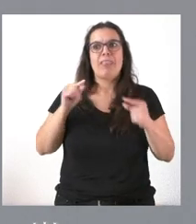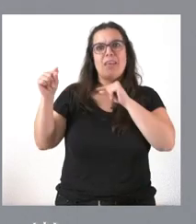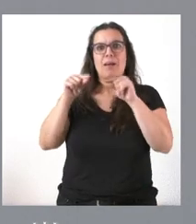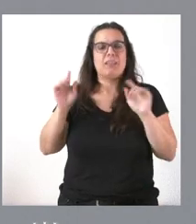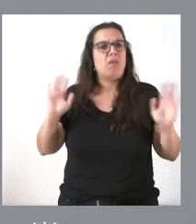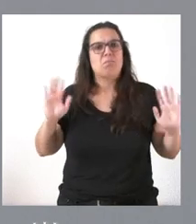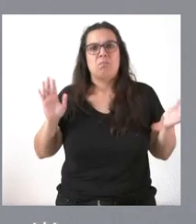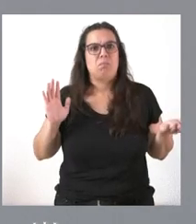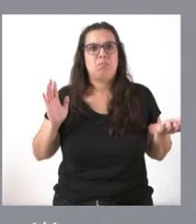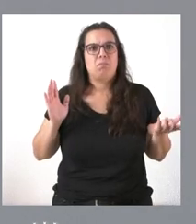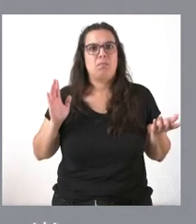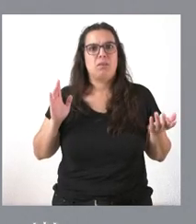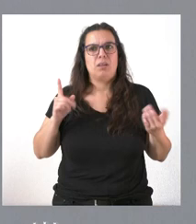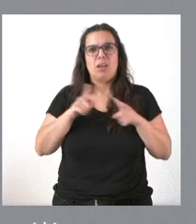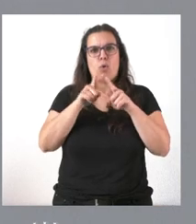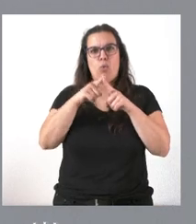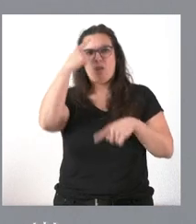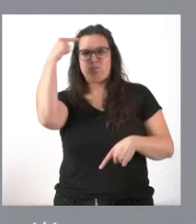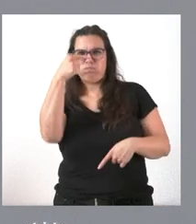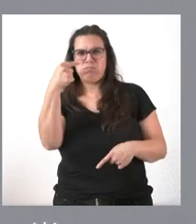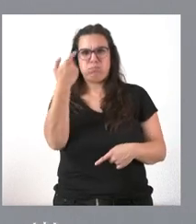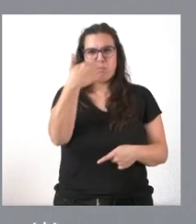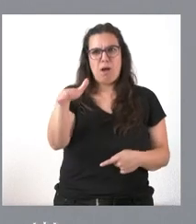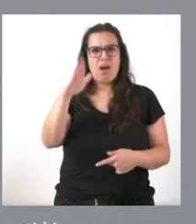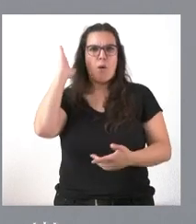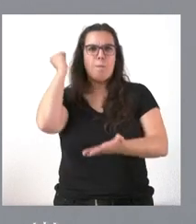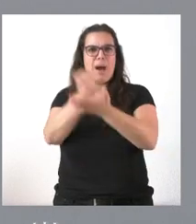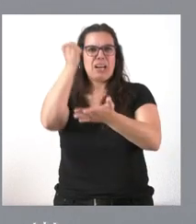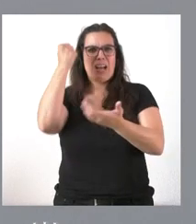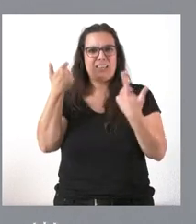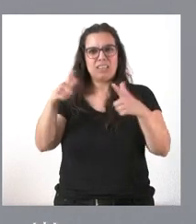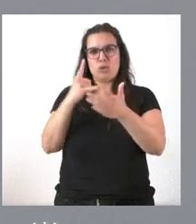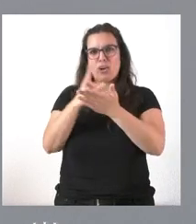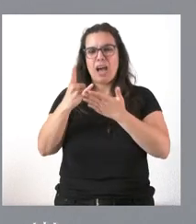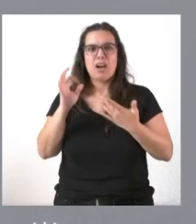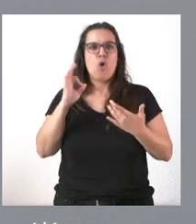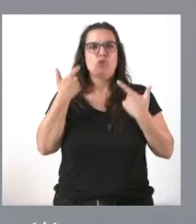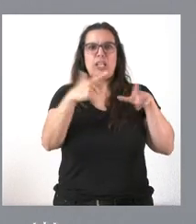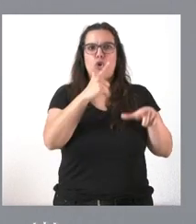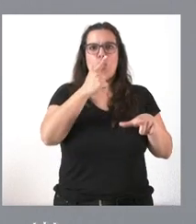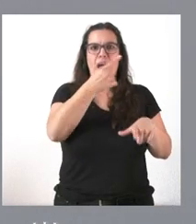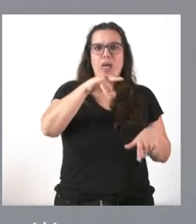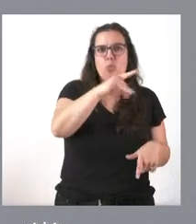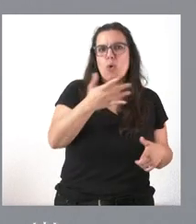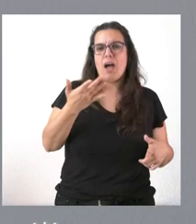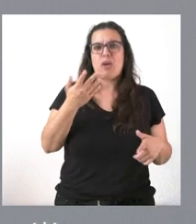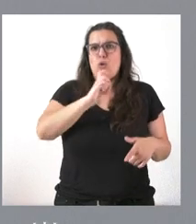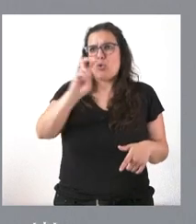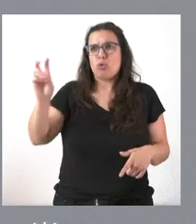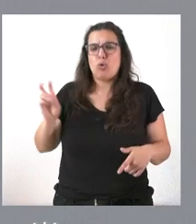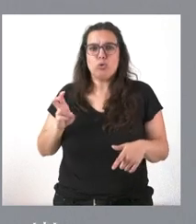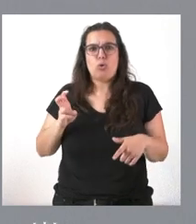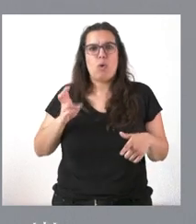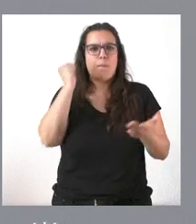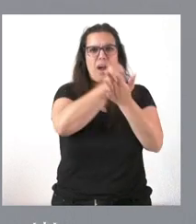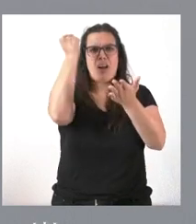no podemos caer en el debate del prejuicio a un sector como puede ser el de la carne el del azúcar o el de otro tipo de sectores